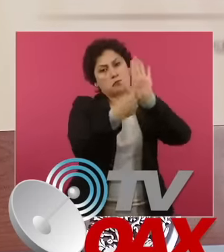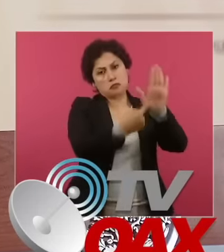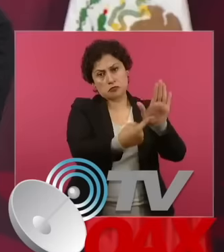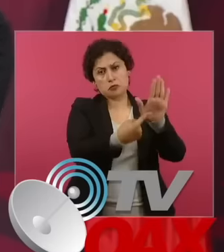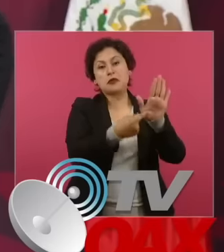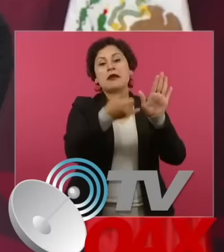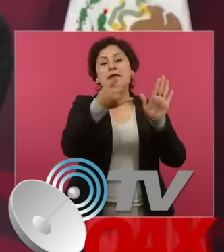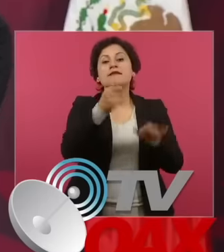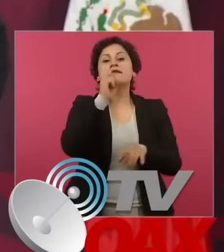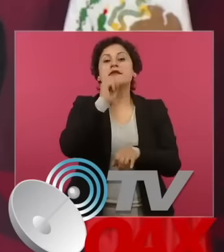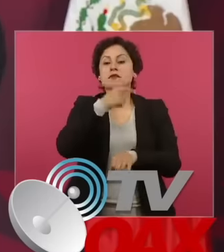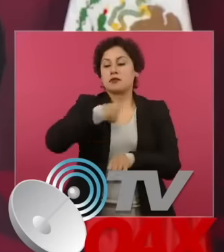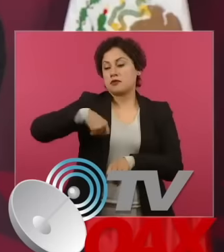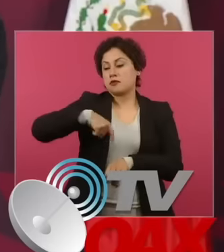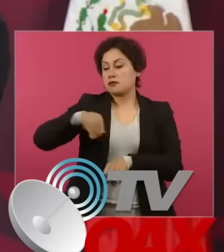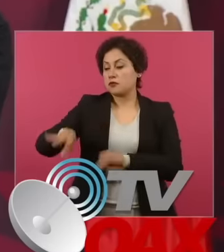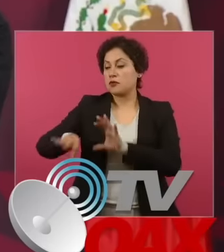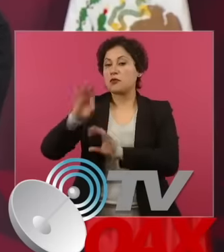propuestas.